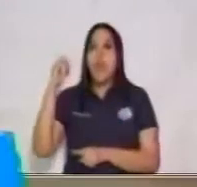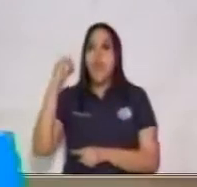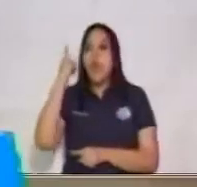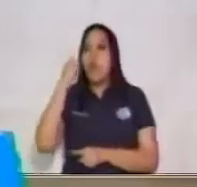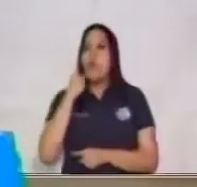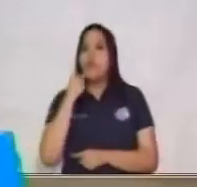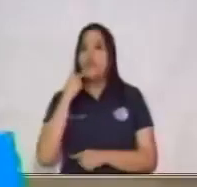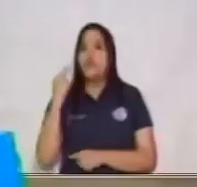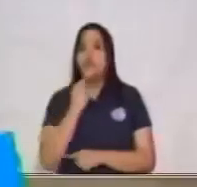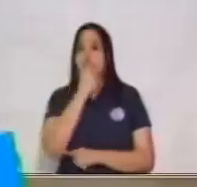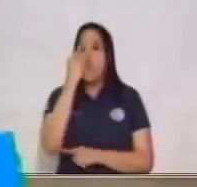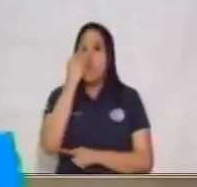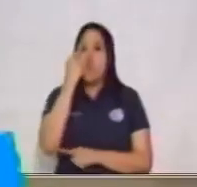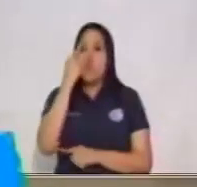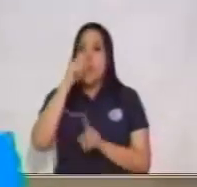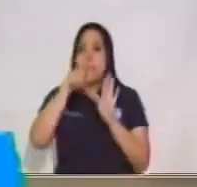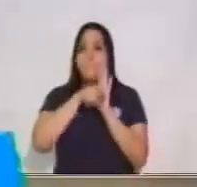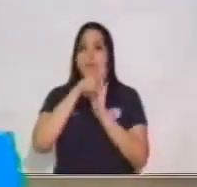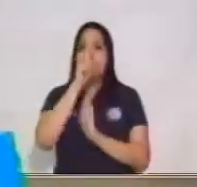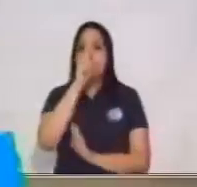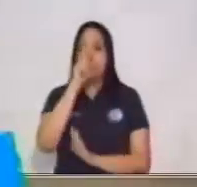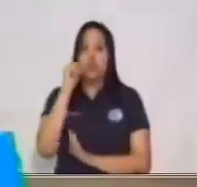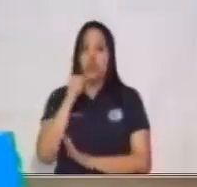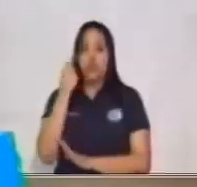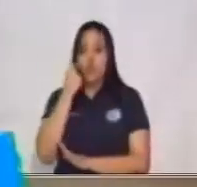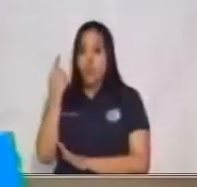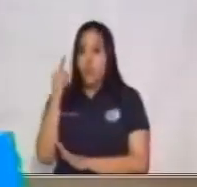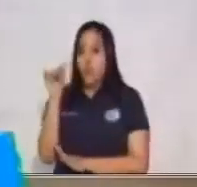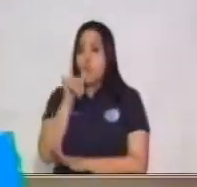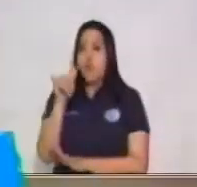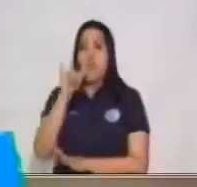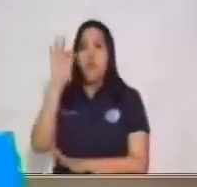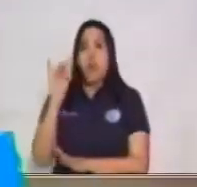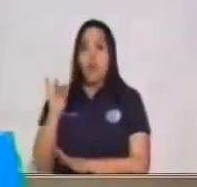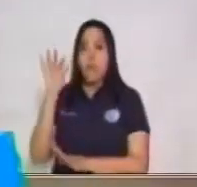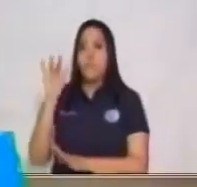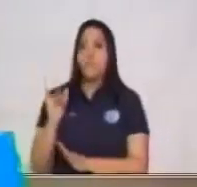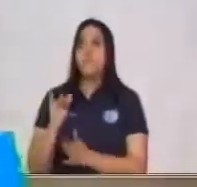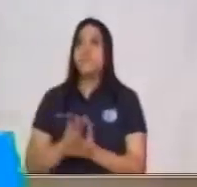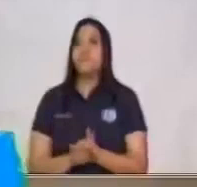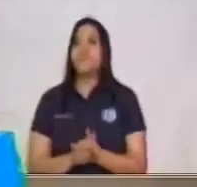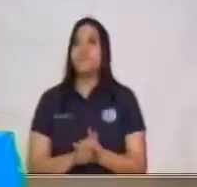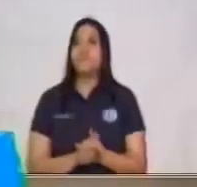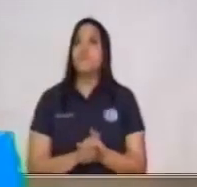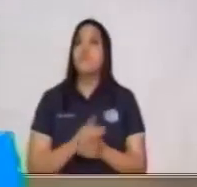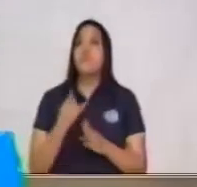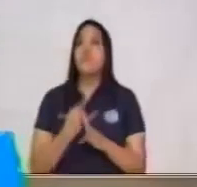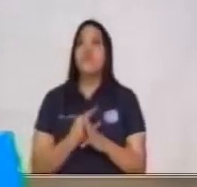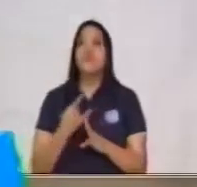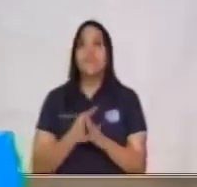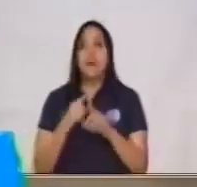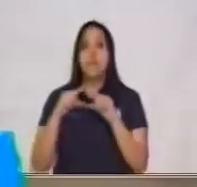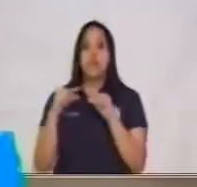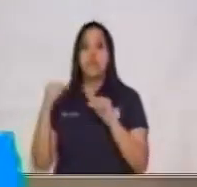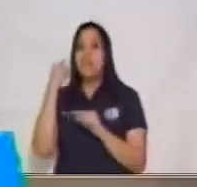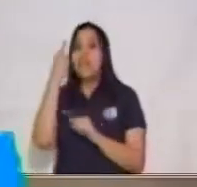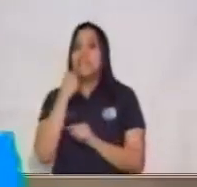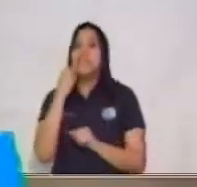1. ¿Y cómo sacamos el coseno a la menos 1 o el coseno inverso? Utilizamos esta tecla